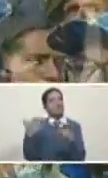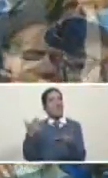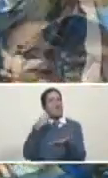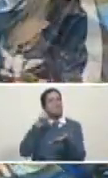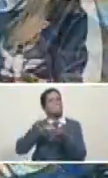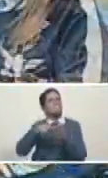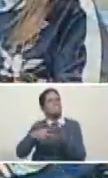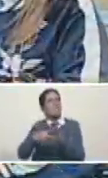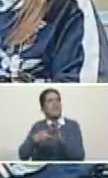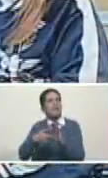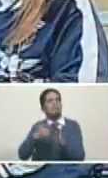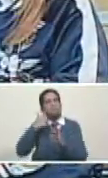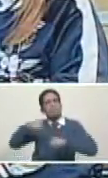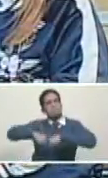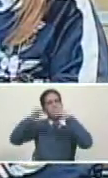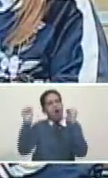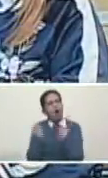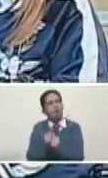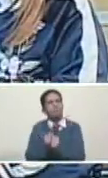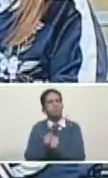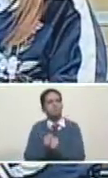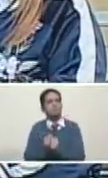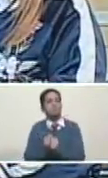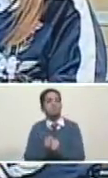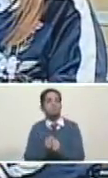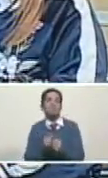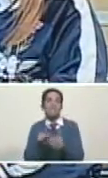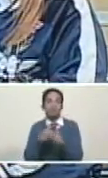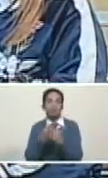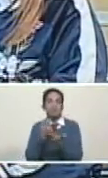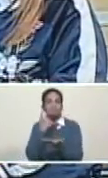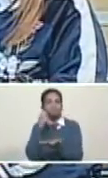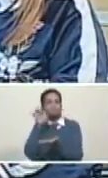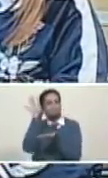como camino. Tengamos presente las palabras de John